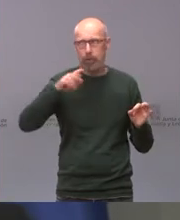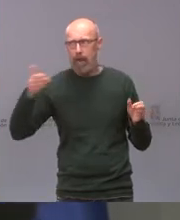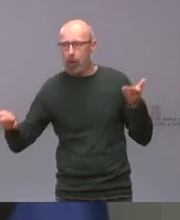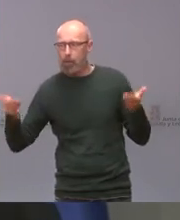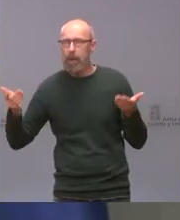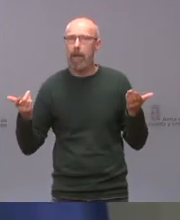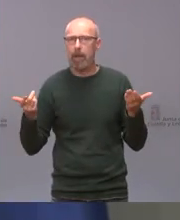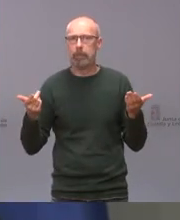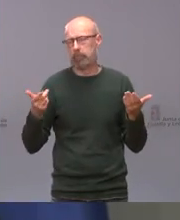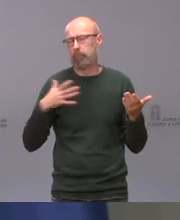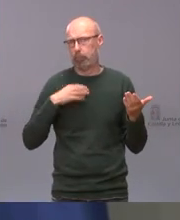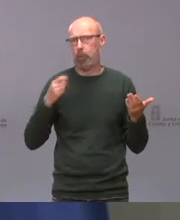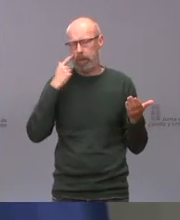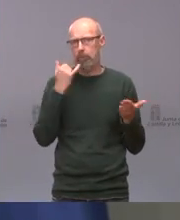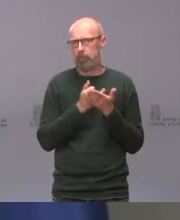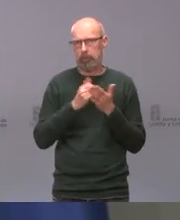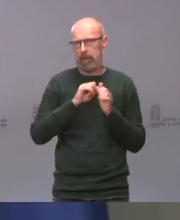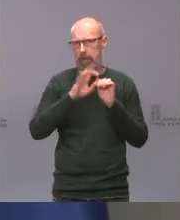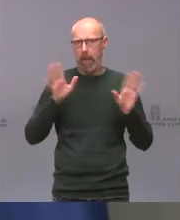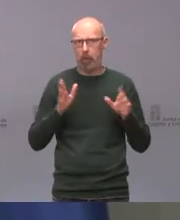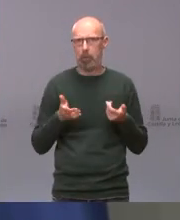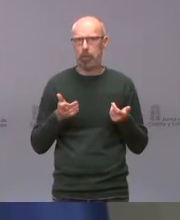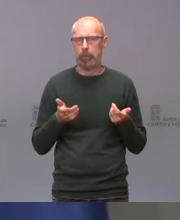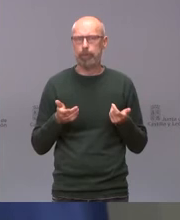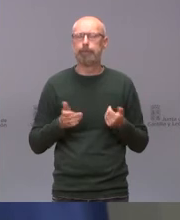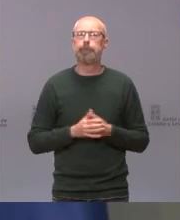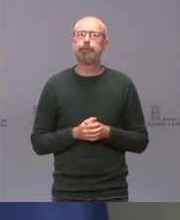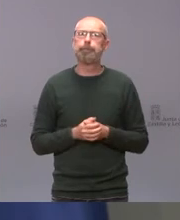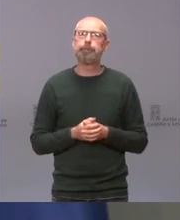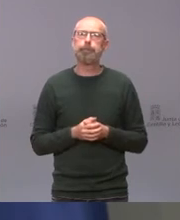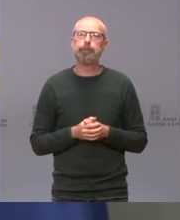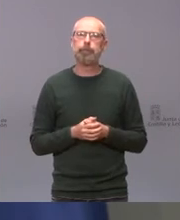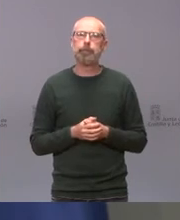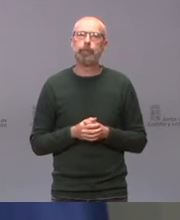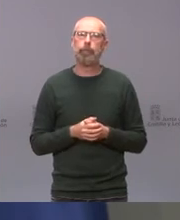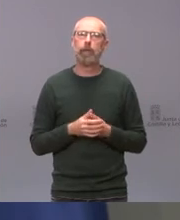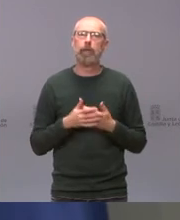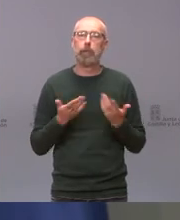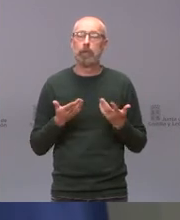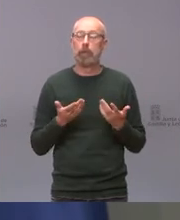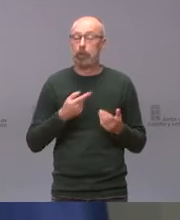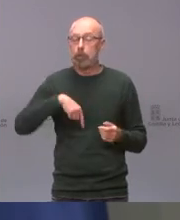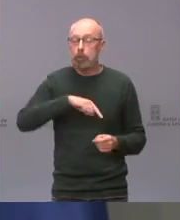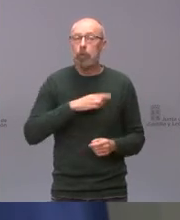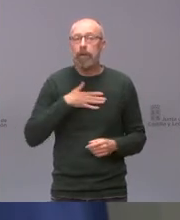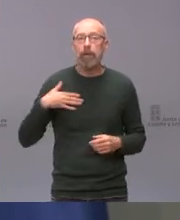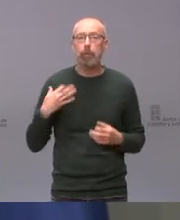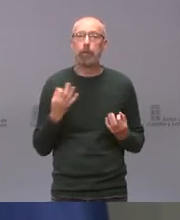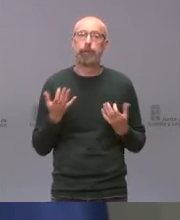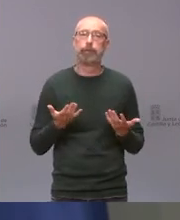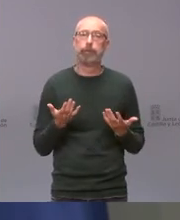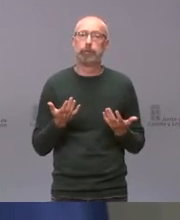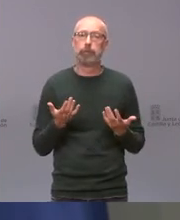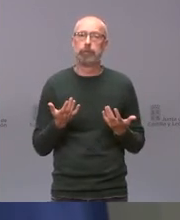hay un relato establecido que es difícil de desmontar. Pero lo que queremos es, independientemente